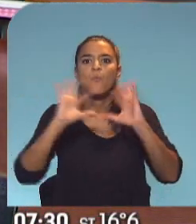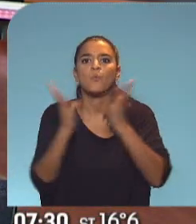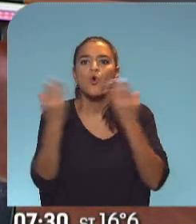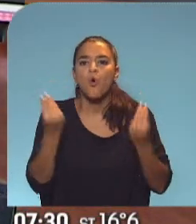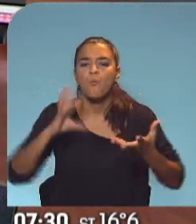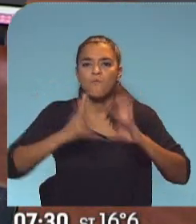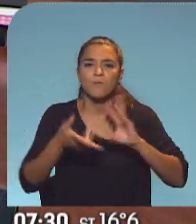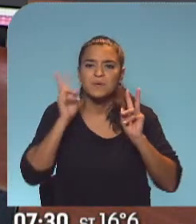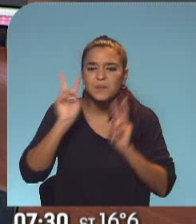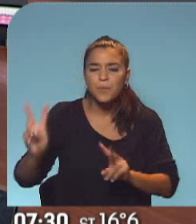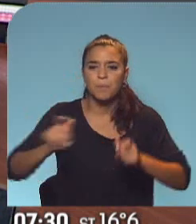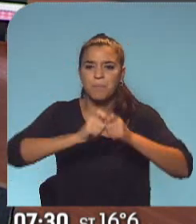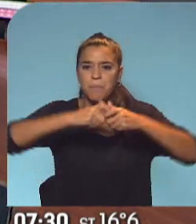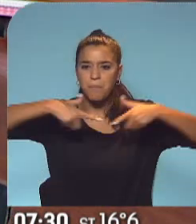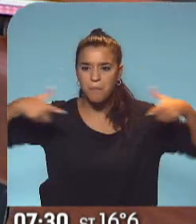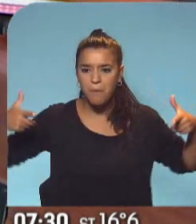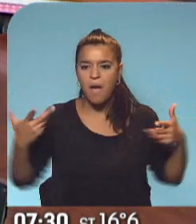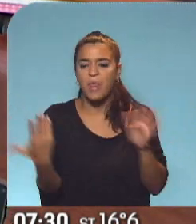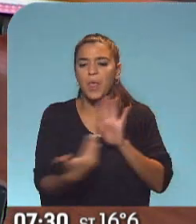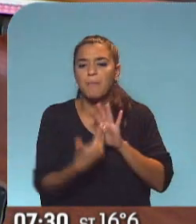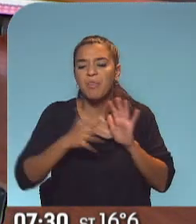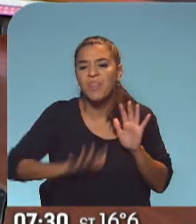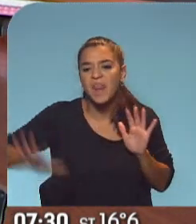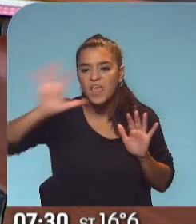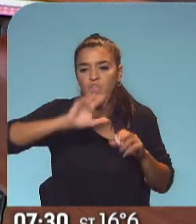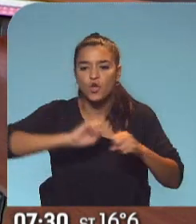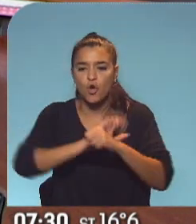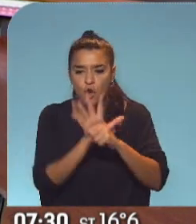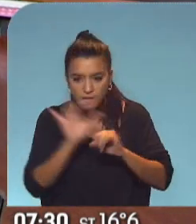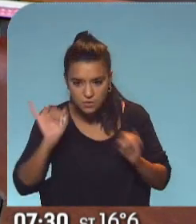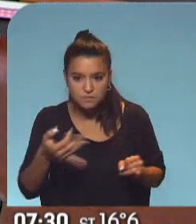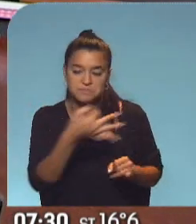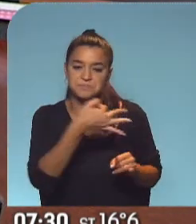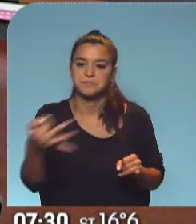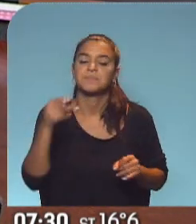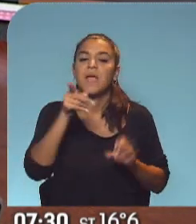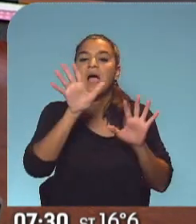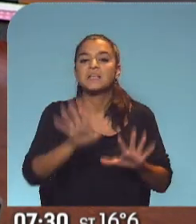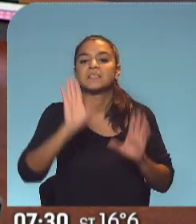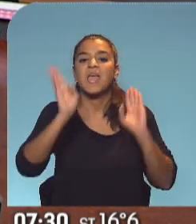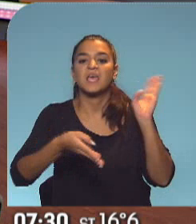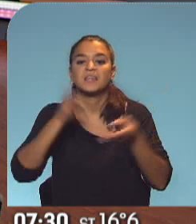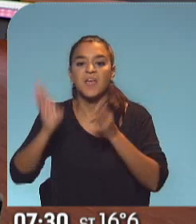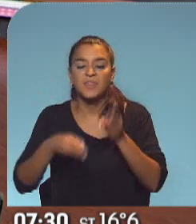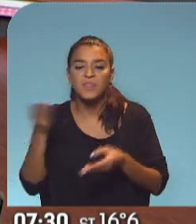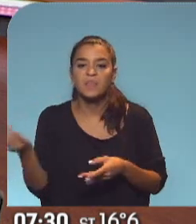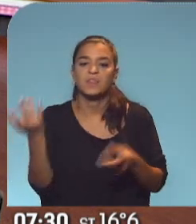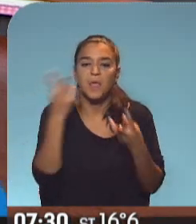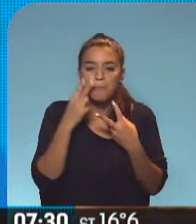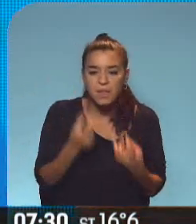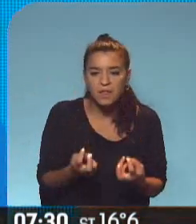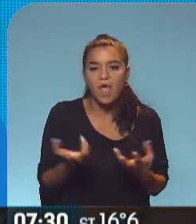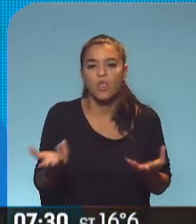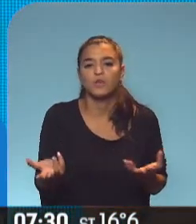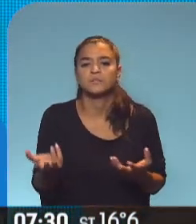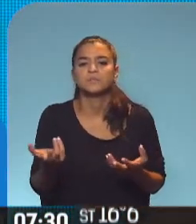visualizando justamente el crecimiento o no? Depende de la región del coronavirus. Por supuesto. Bueno, en esto están las estadísticas, los investigadores,